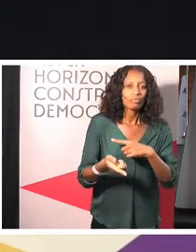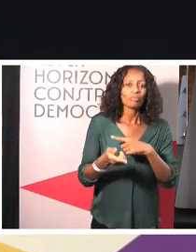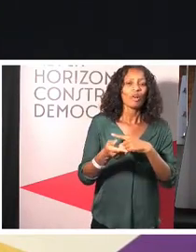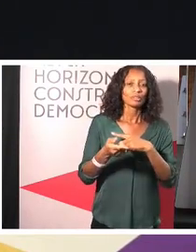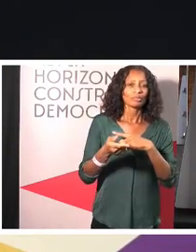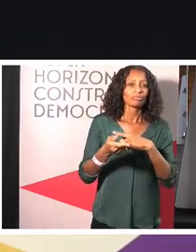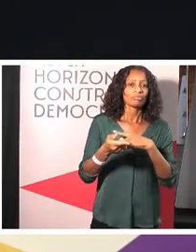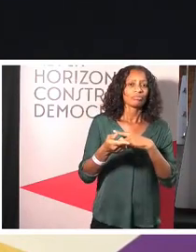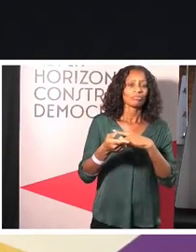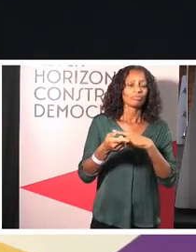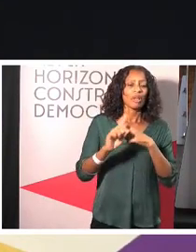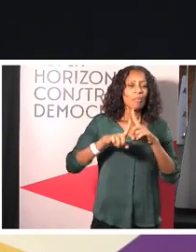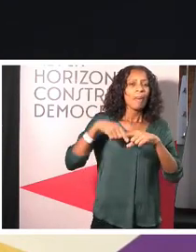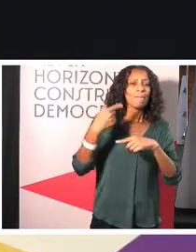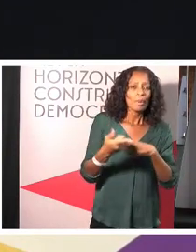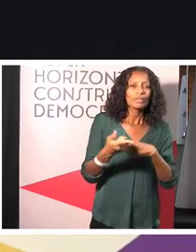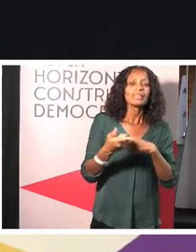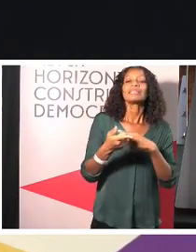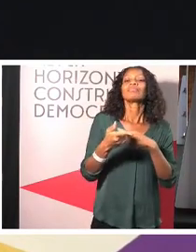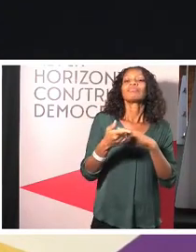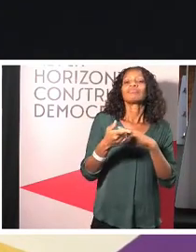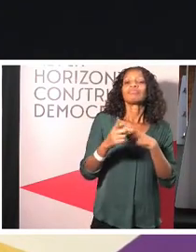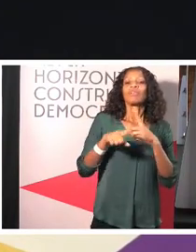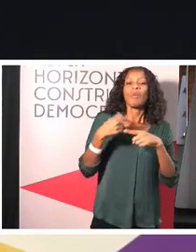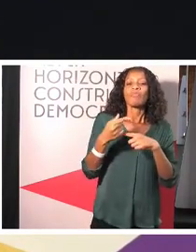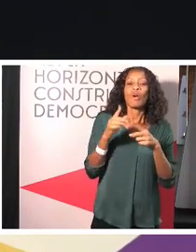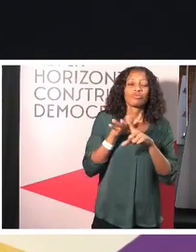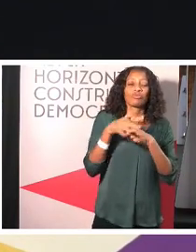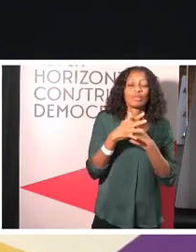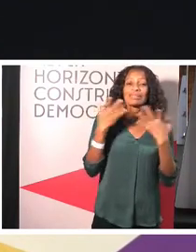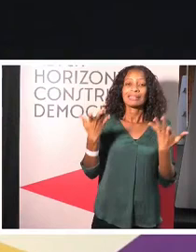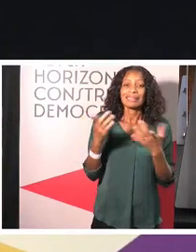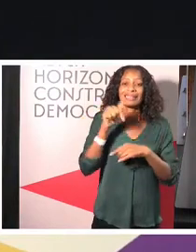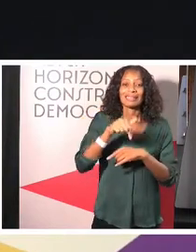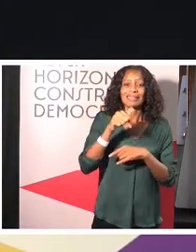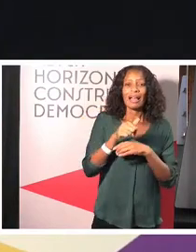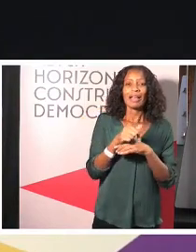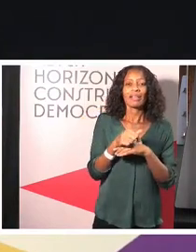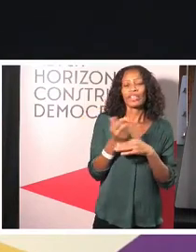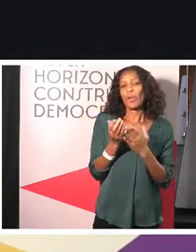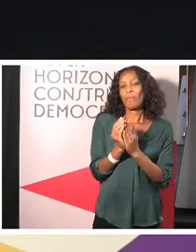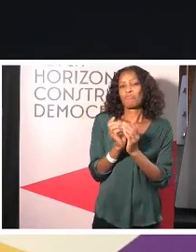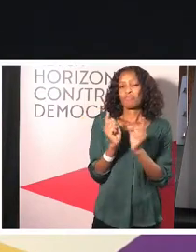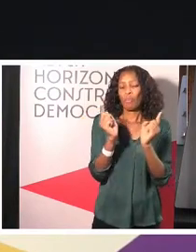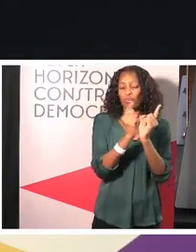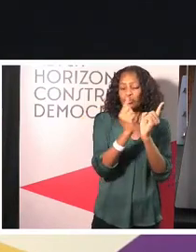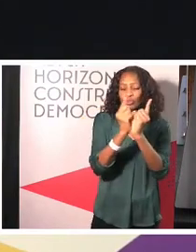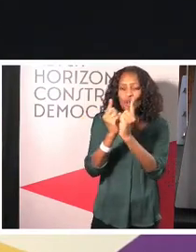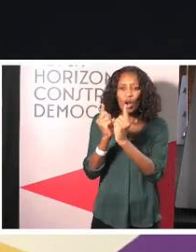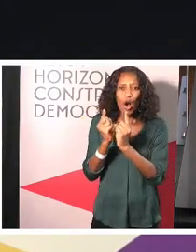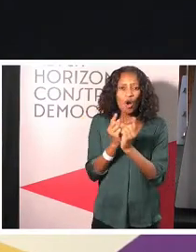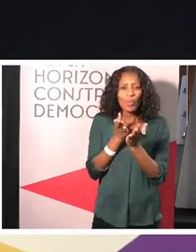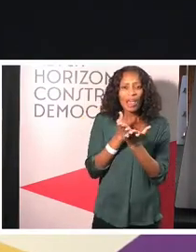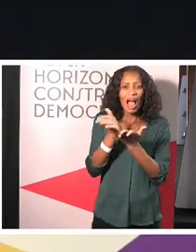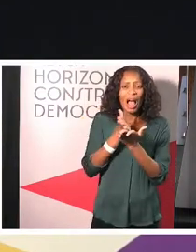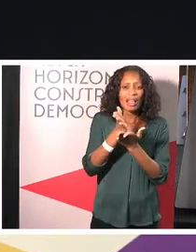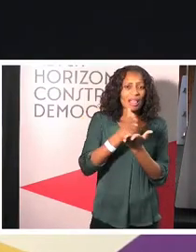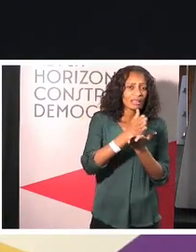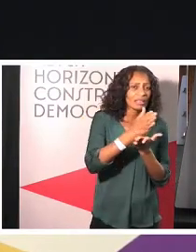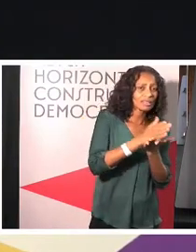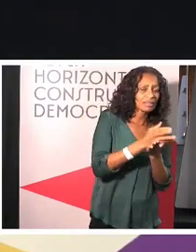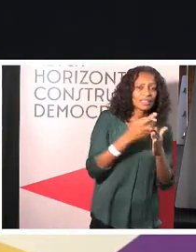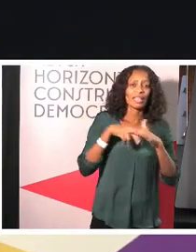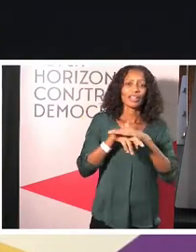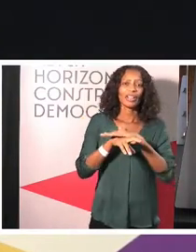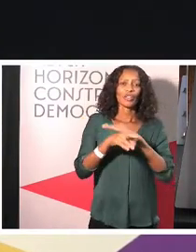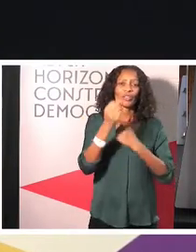podemos proponer son pequeñas alternativas en la organización de los recursos económicos y, en algunos casos